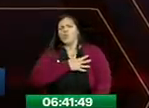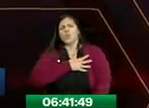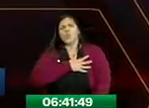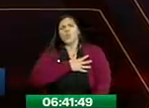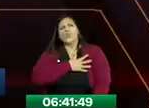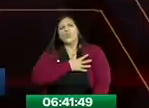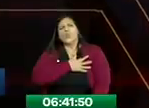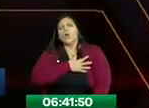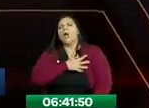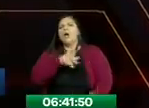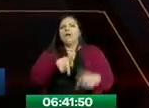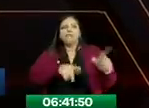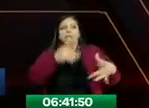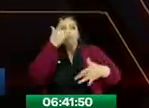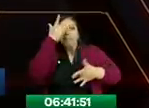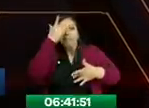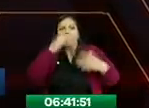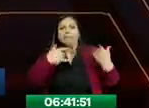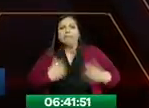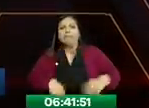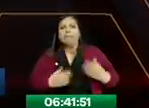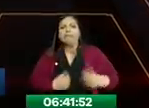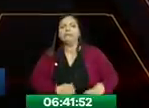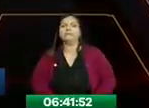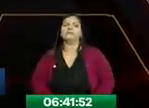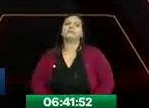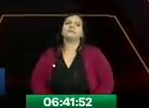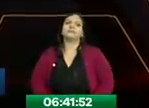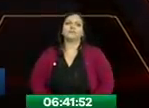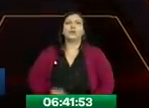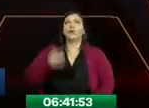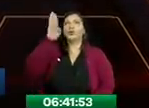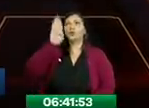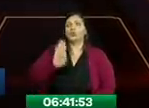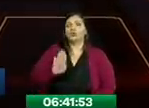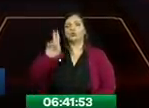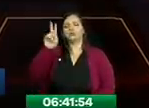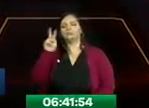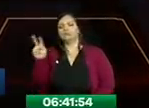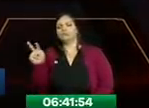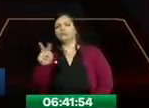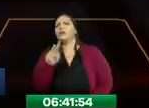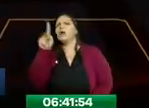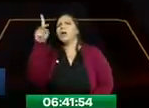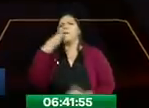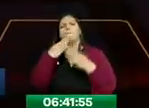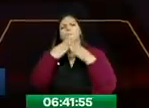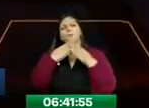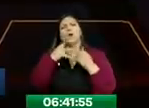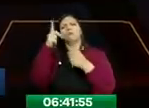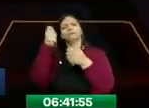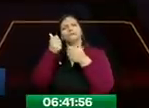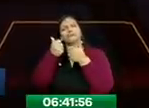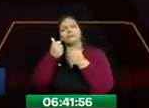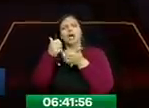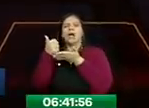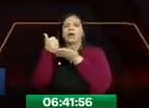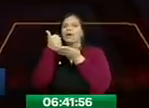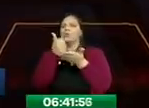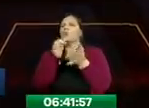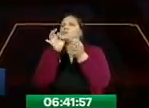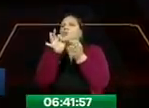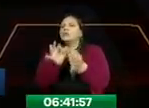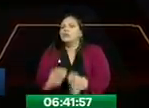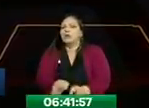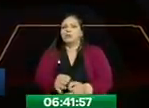pero la verdad que Dios tiene el control de todo. Dios, la verdad que Él es maravilloso y Él nos va a sacar adelante de esto. Así que le mando un fuerte